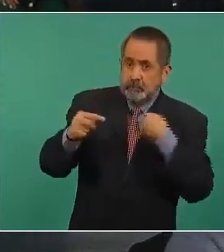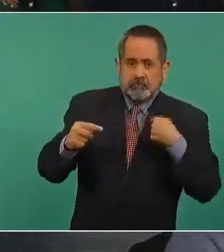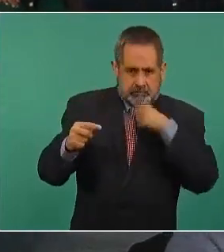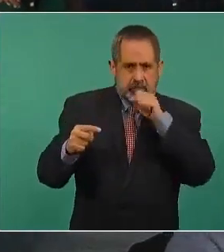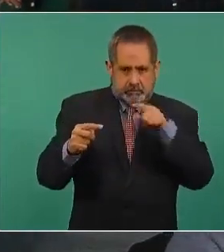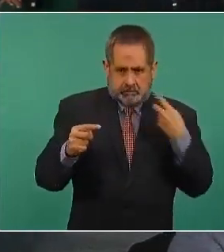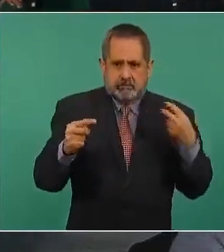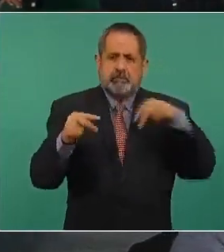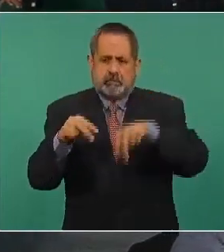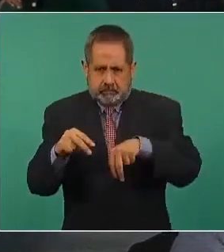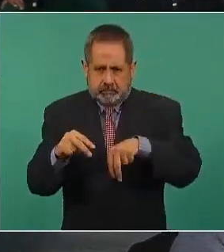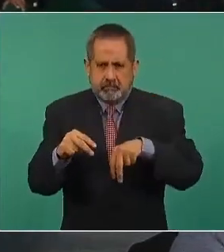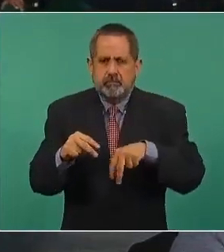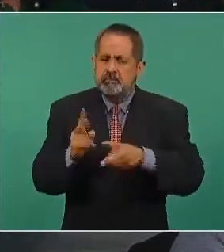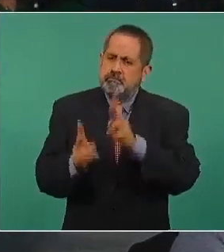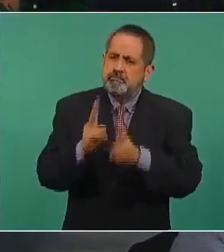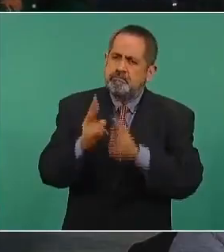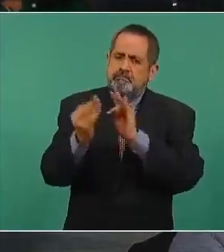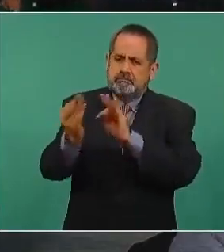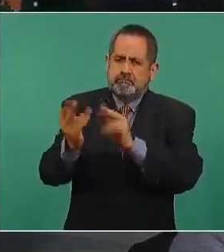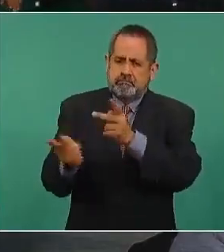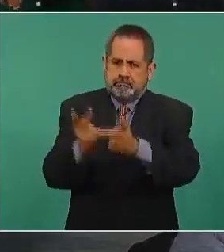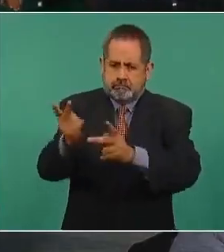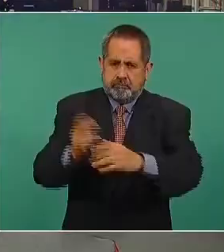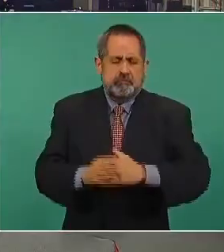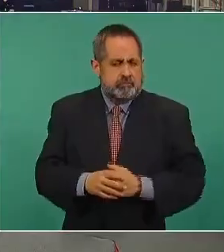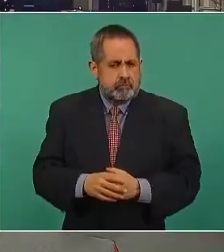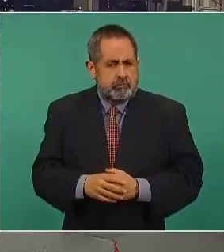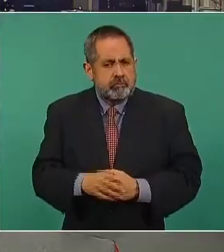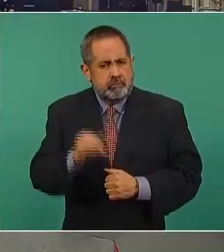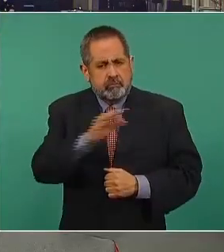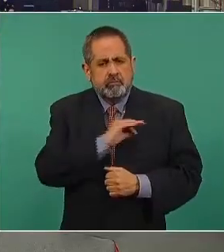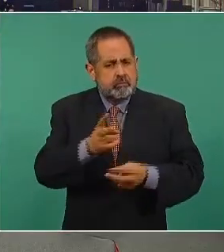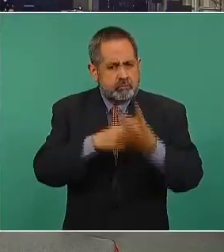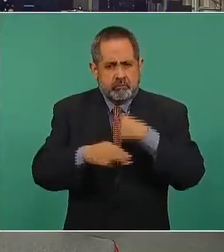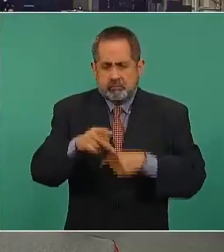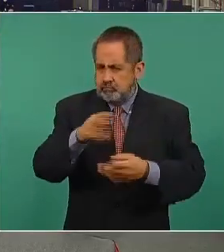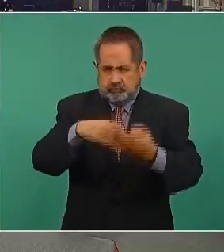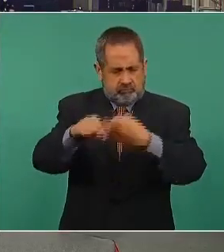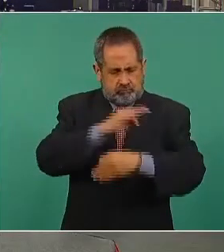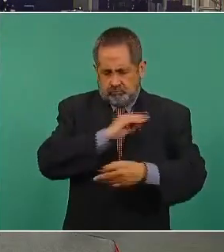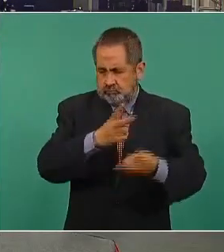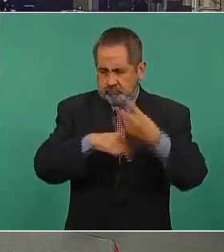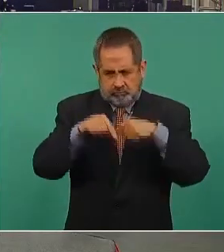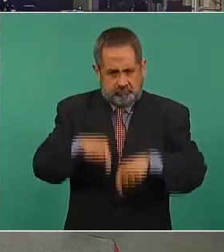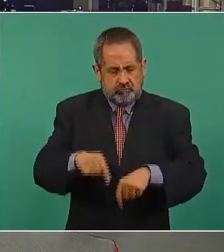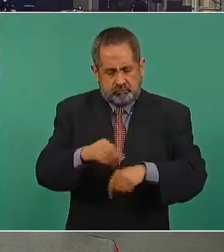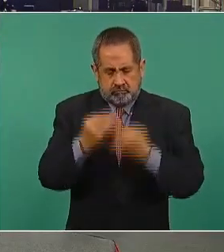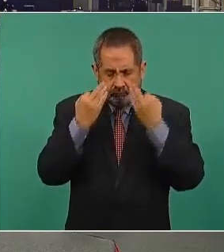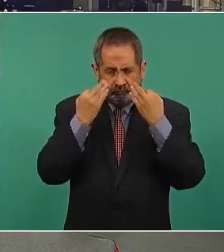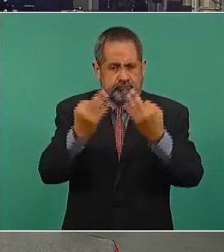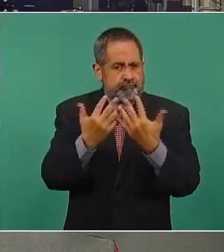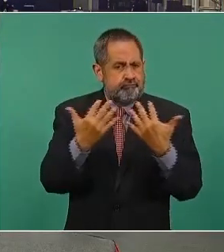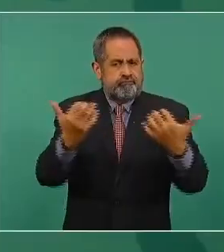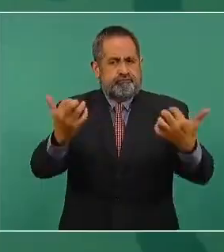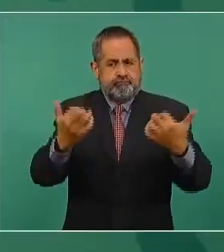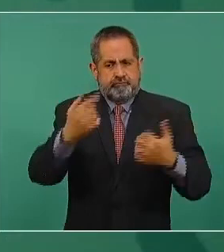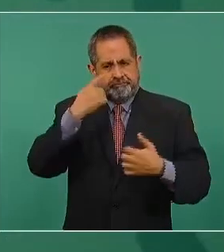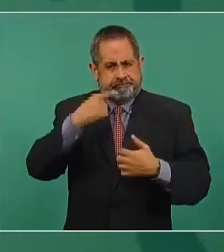hacer un Sí, ella puede venir. cuestionamiento. Y Ok, todos aquí ok.